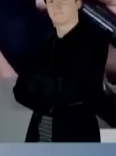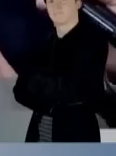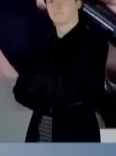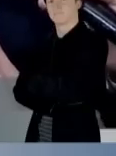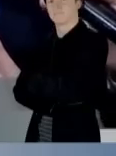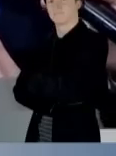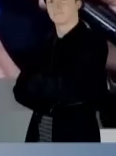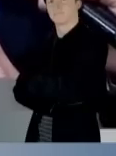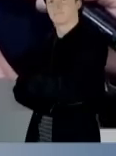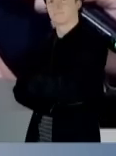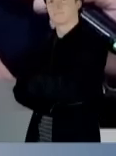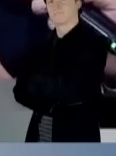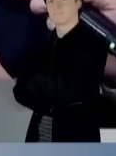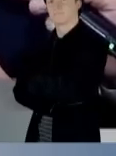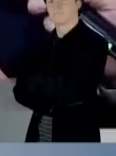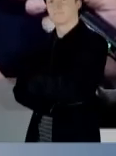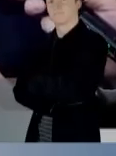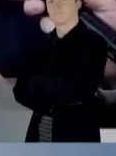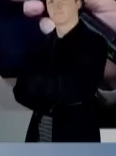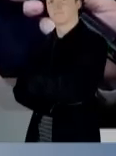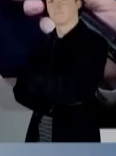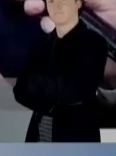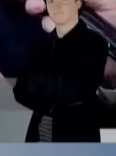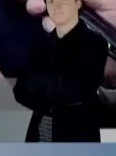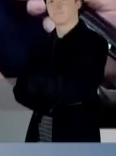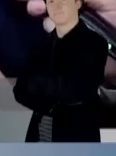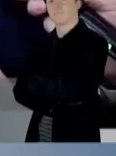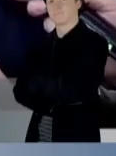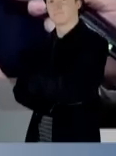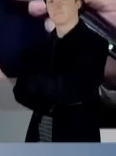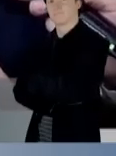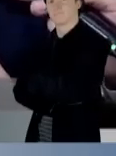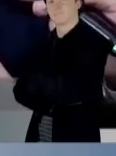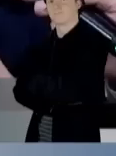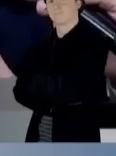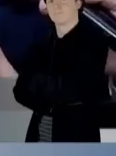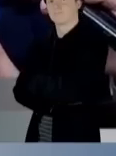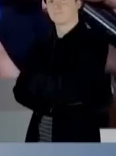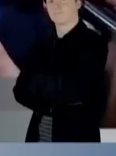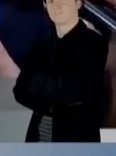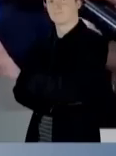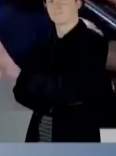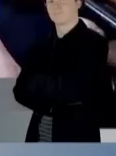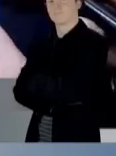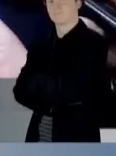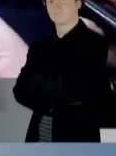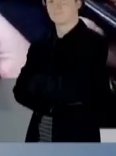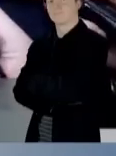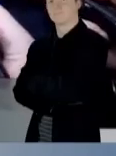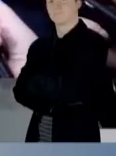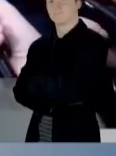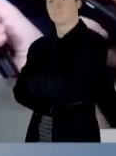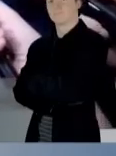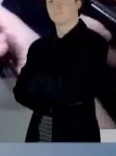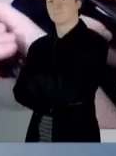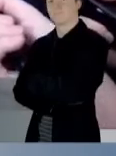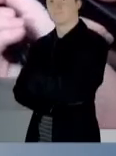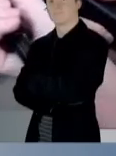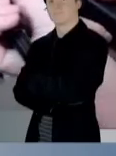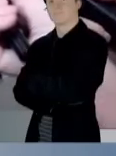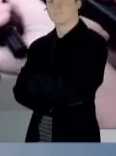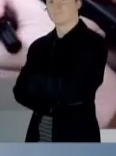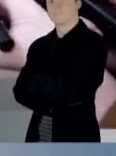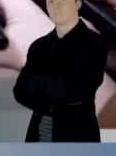así Mira respecto a la petición o a la invitación a una declaración Obviamente que hay que condenar el